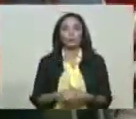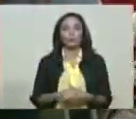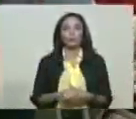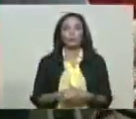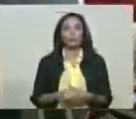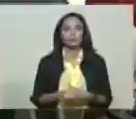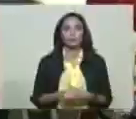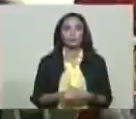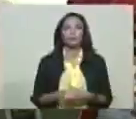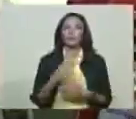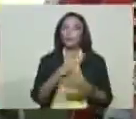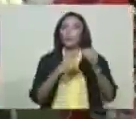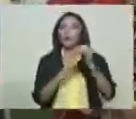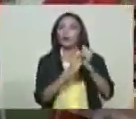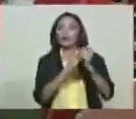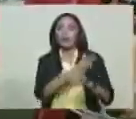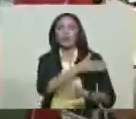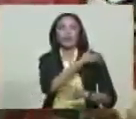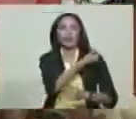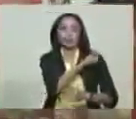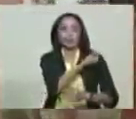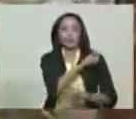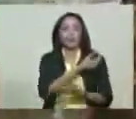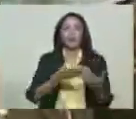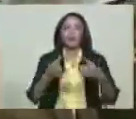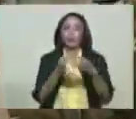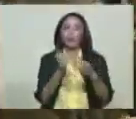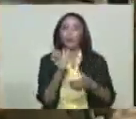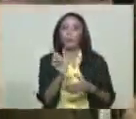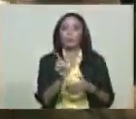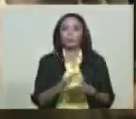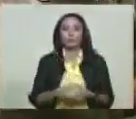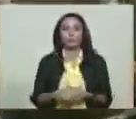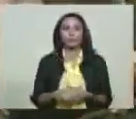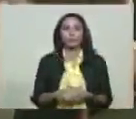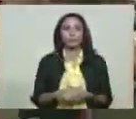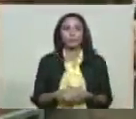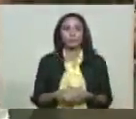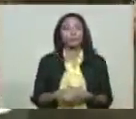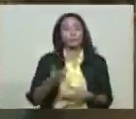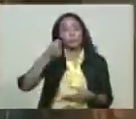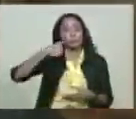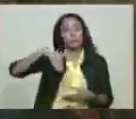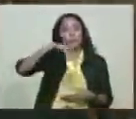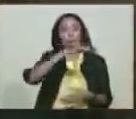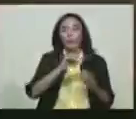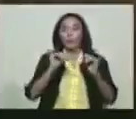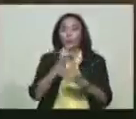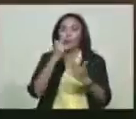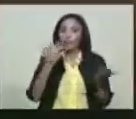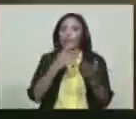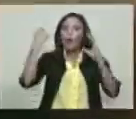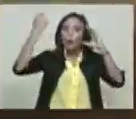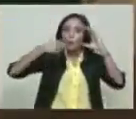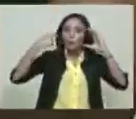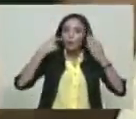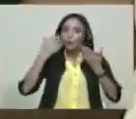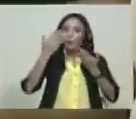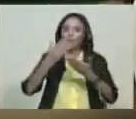su dirección nacional el gran polo patriótico el pueblo de venezuela vamos a ver un vídeo